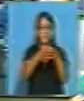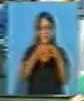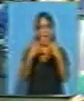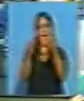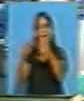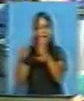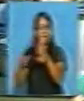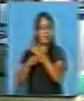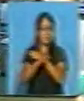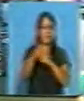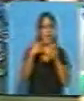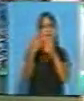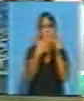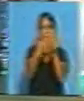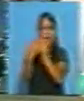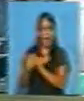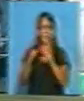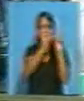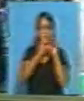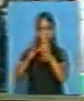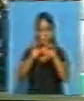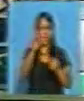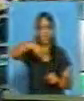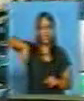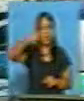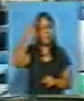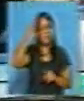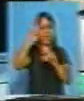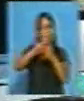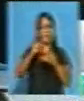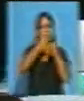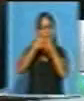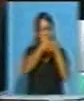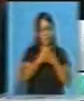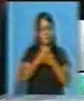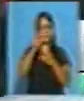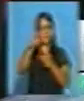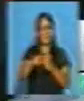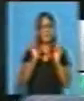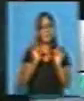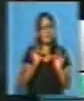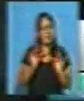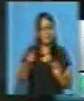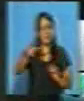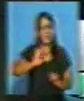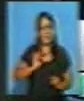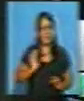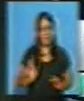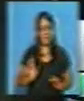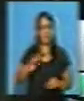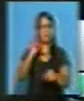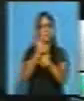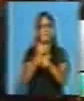pueda debatir libremente y buscar los consensos. Este es el trabajo y este es el desafío que tenemos para este año, buscar